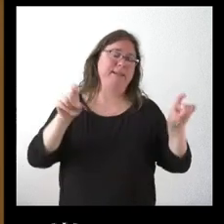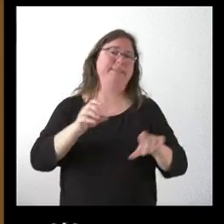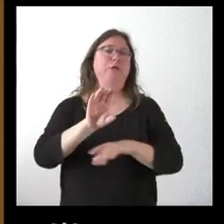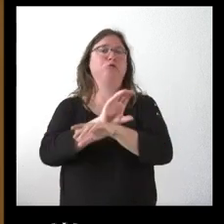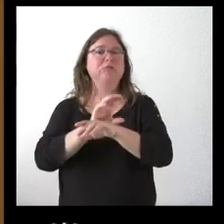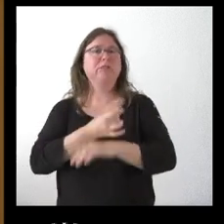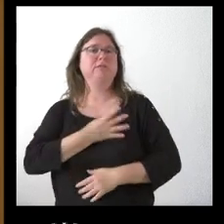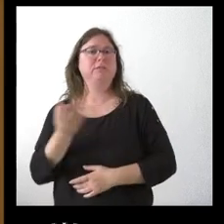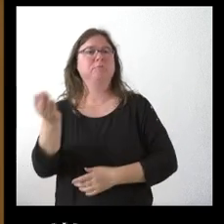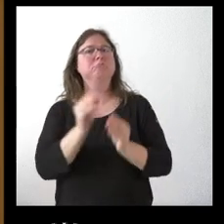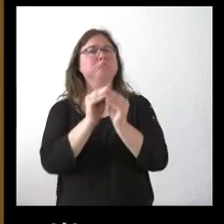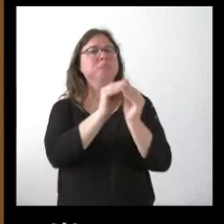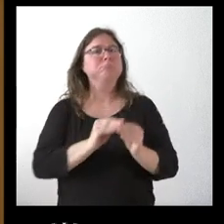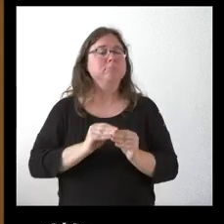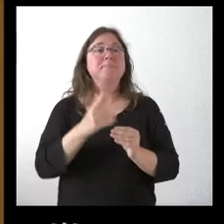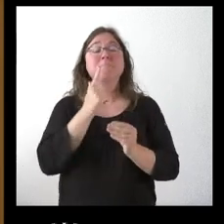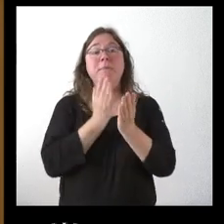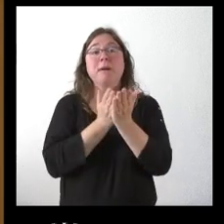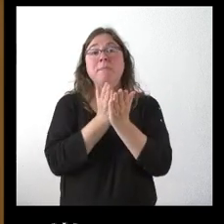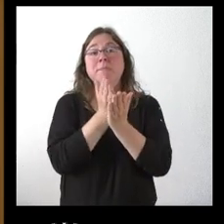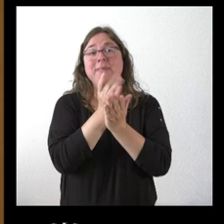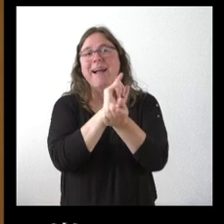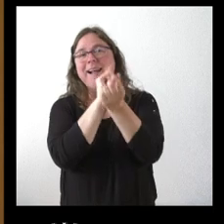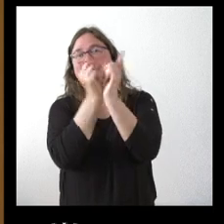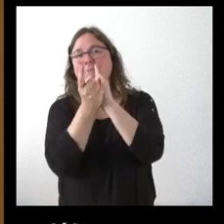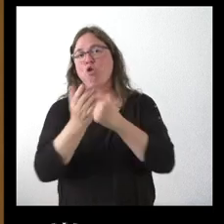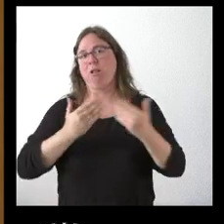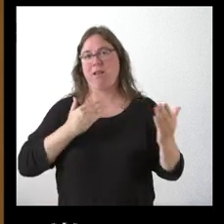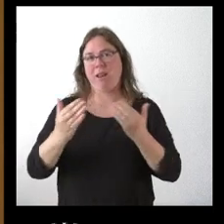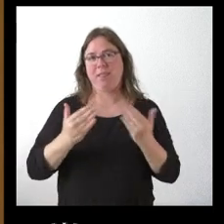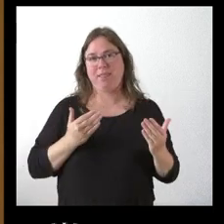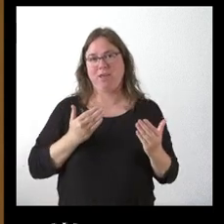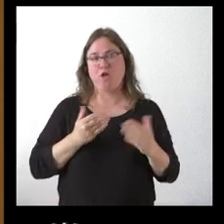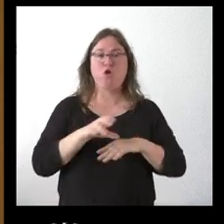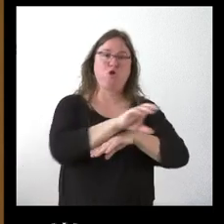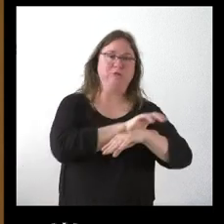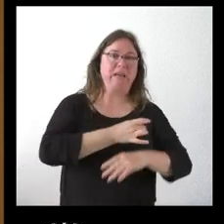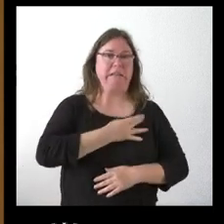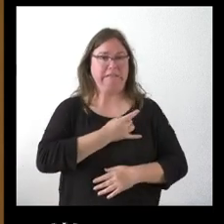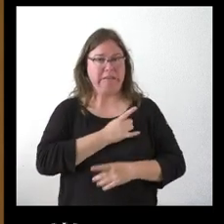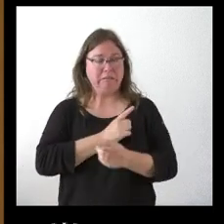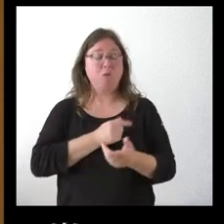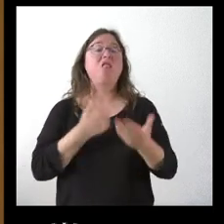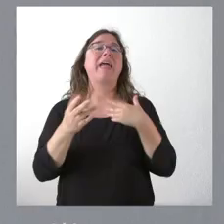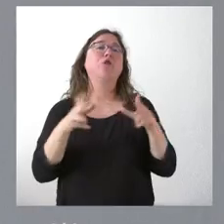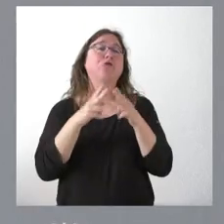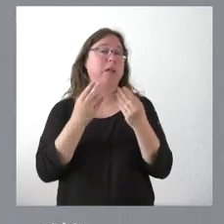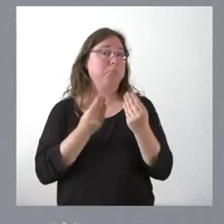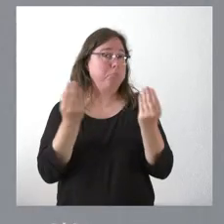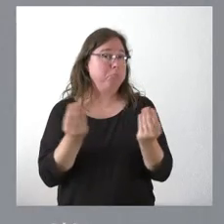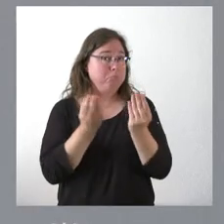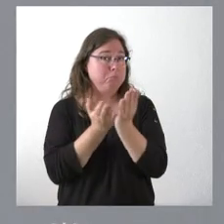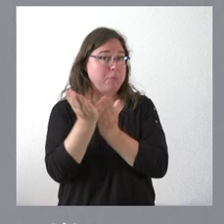si intuyen un cambio de tendencia en esa relación entre la consejería y los sindicatos en el diálogo social.